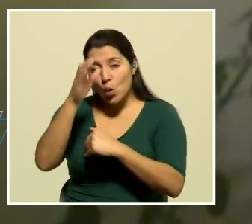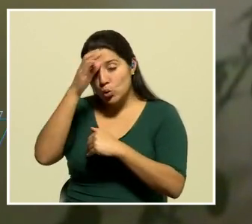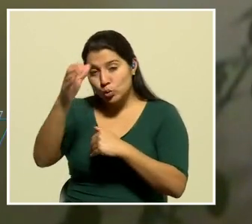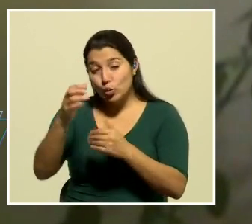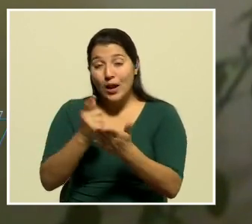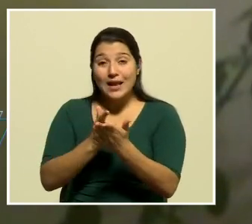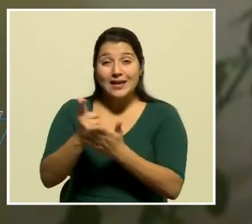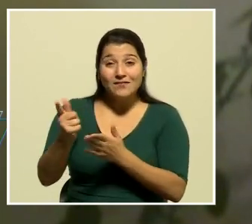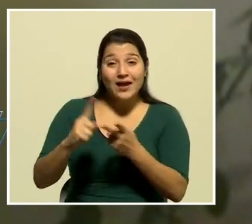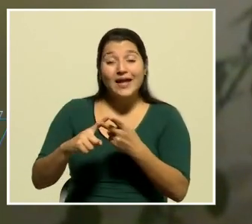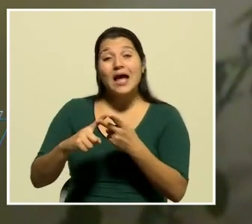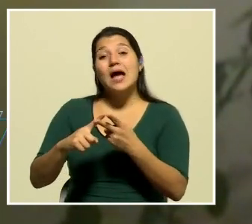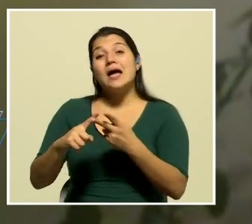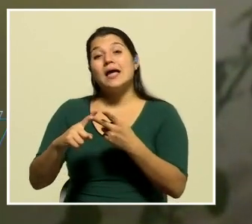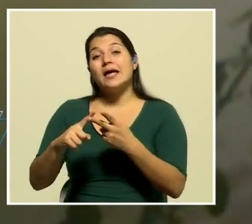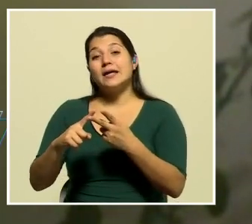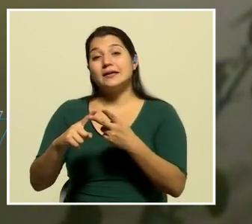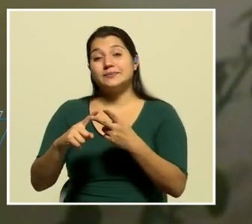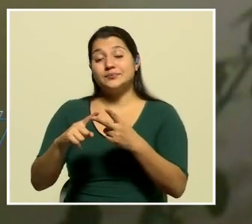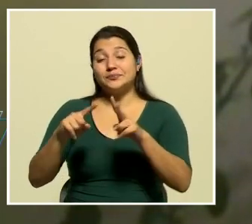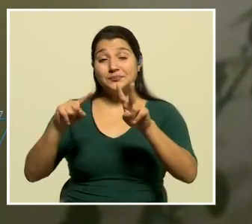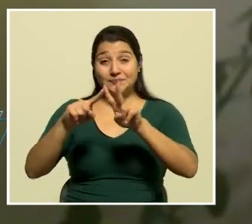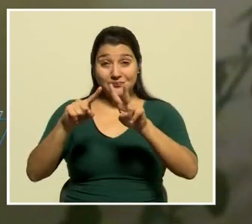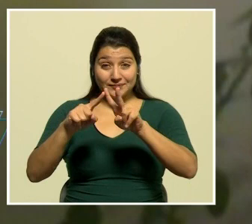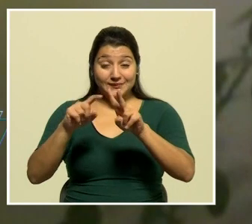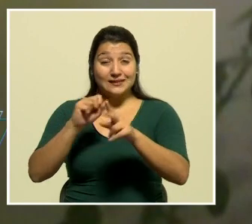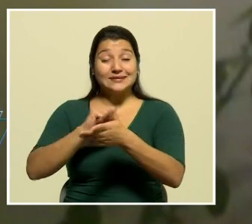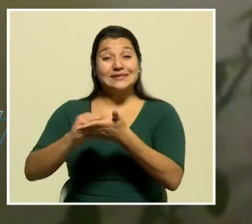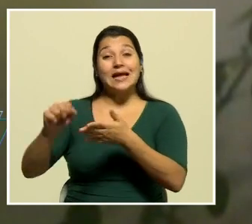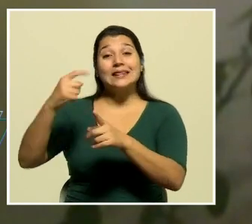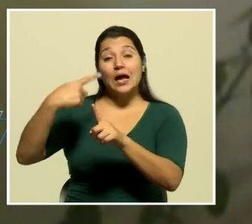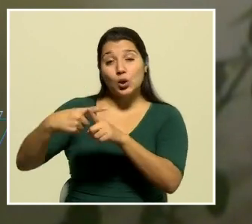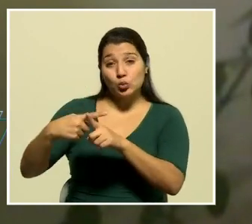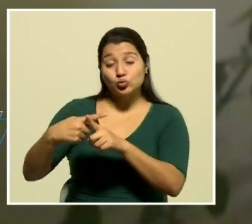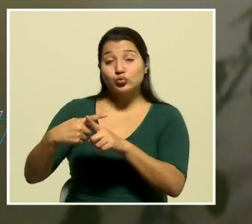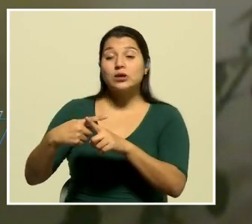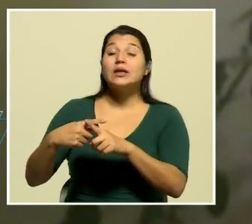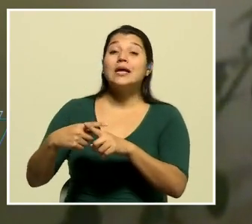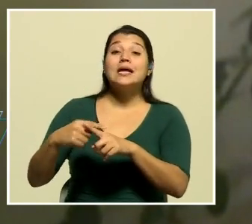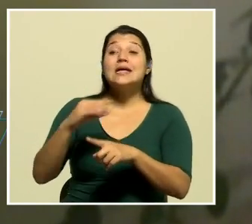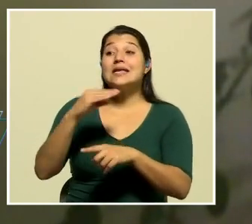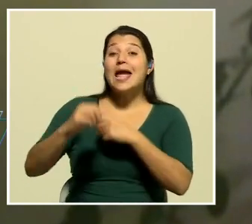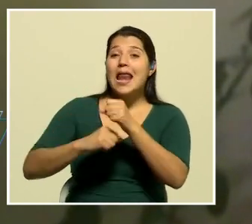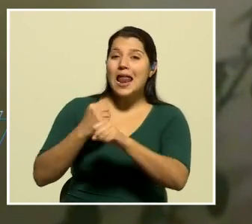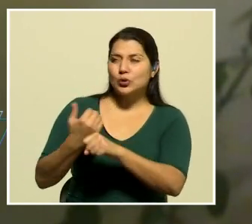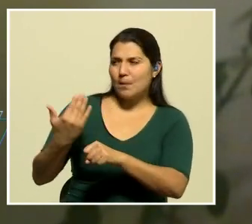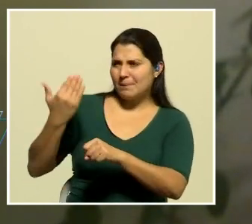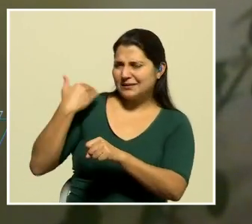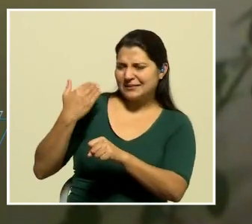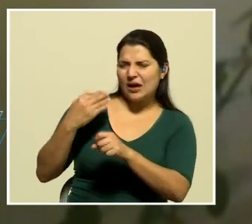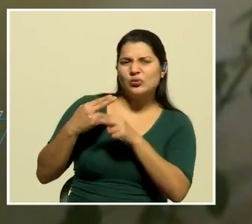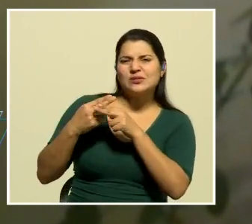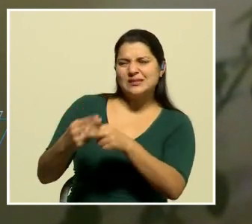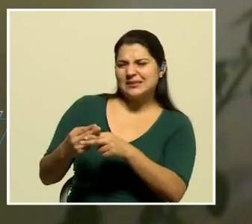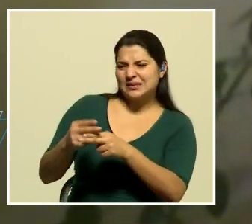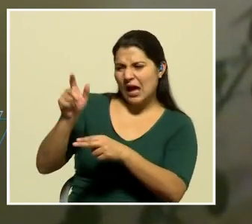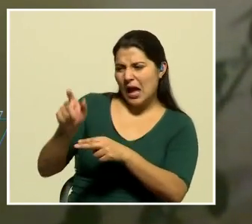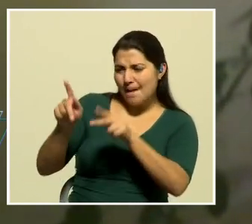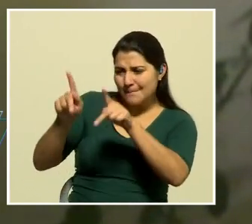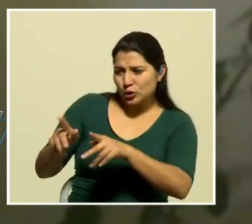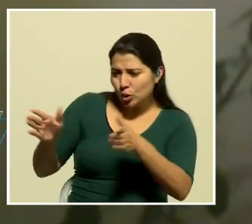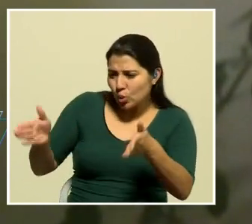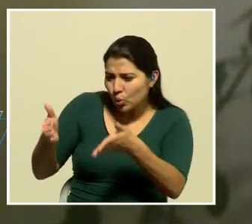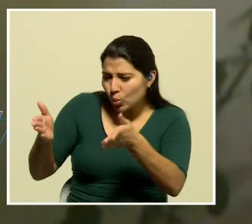por ejemplo. El año pasado hicimos Creadores de Cambio, que es un premio que se le da a los y